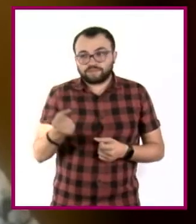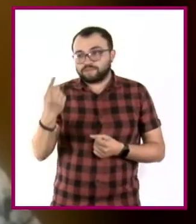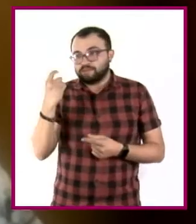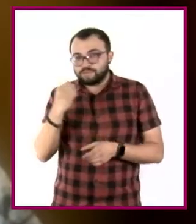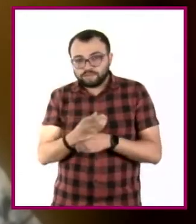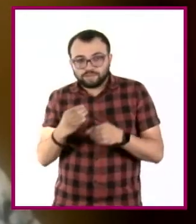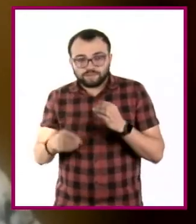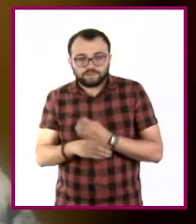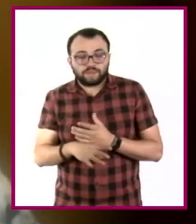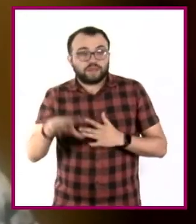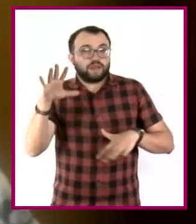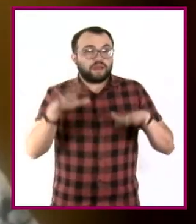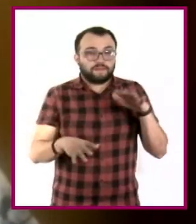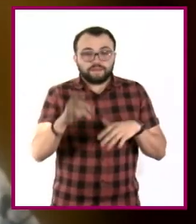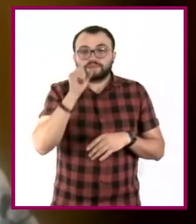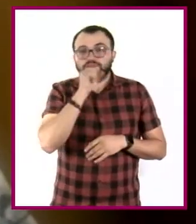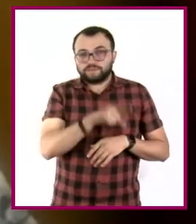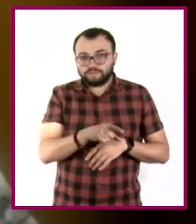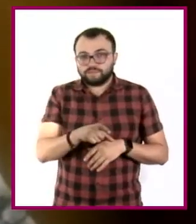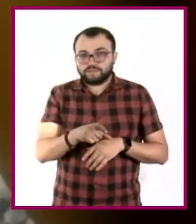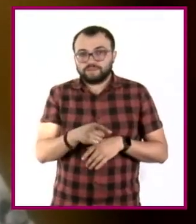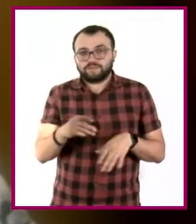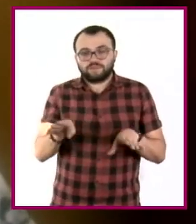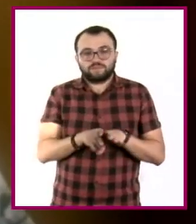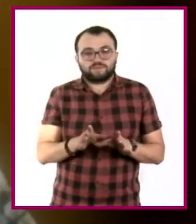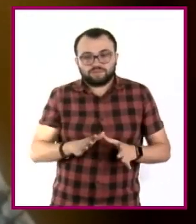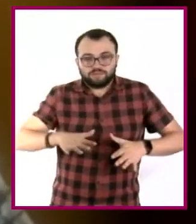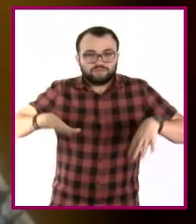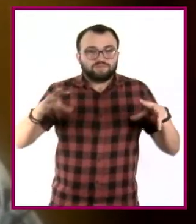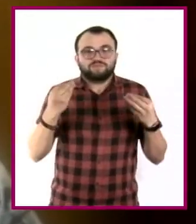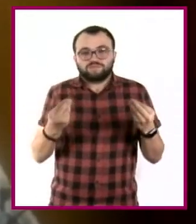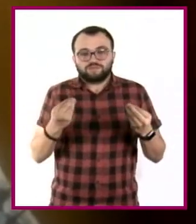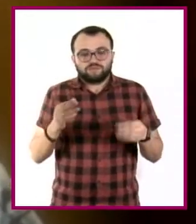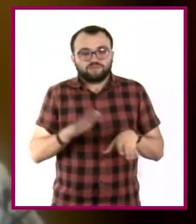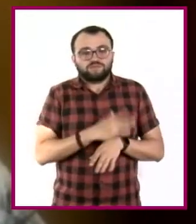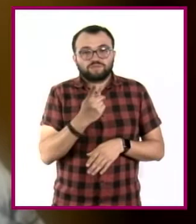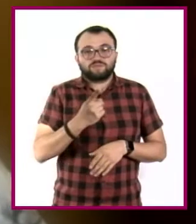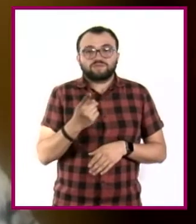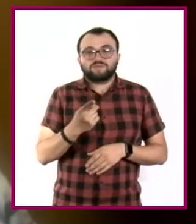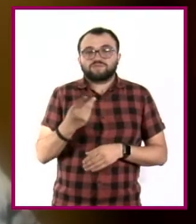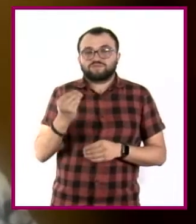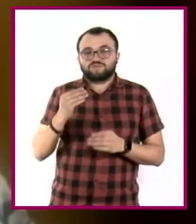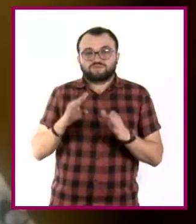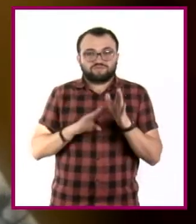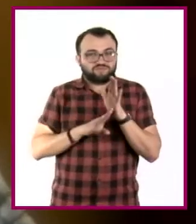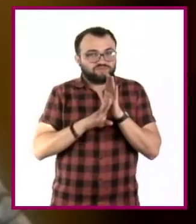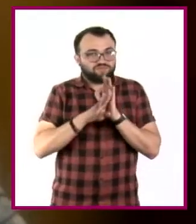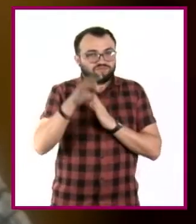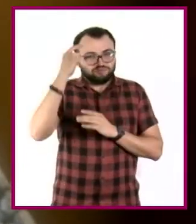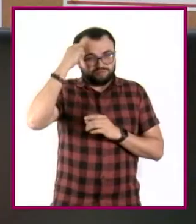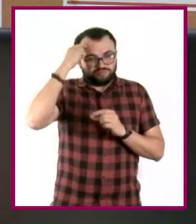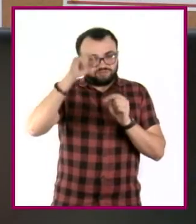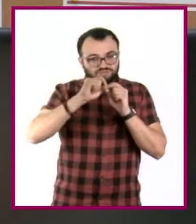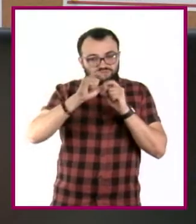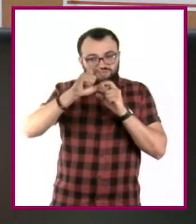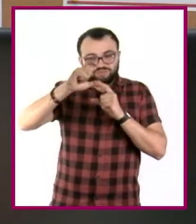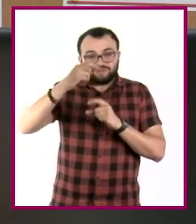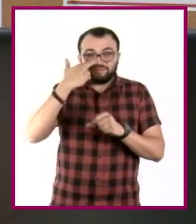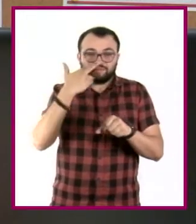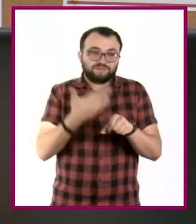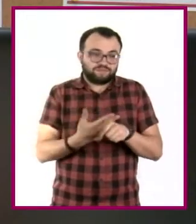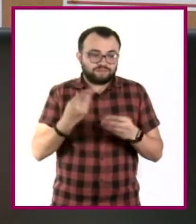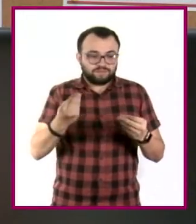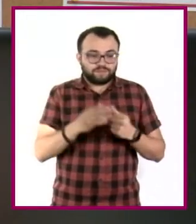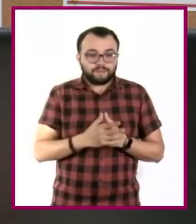ocasiones. A veces también están con mucho estrés porque se sobrecargan de responsabilidades. ¿Son los